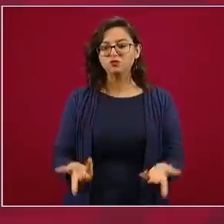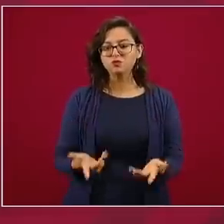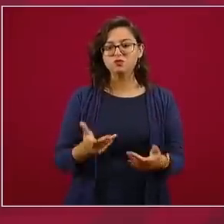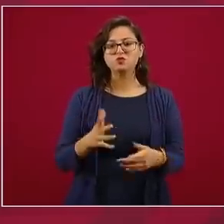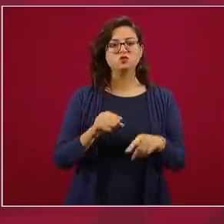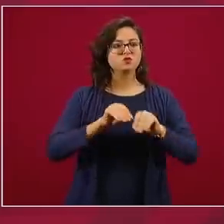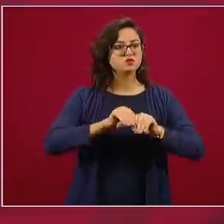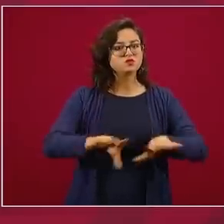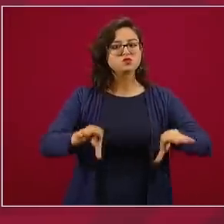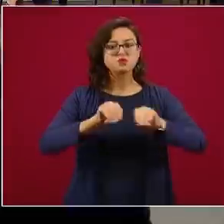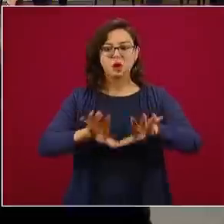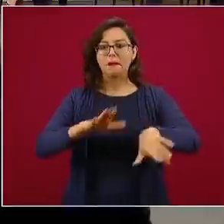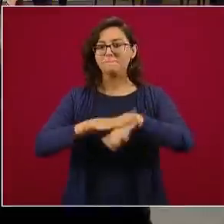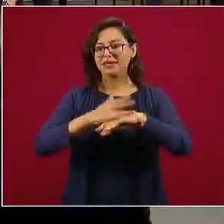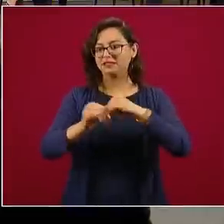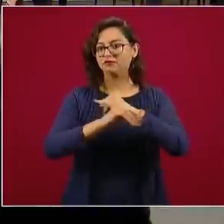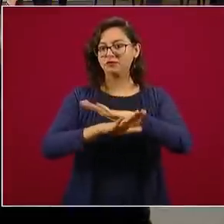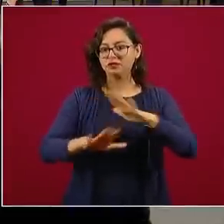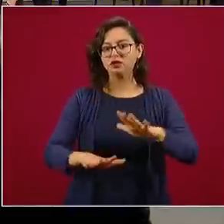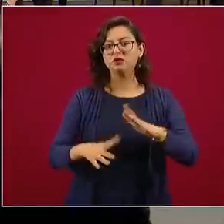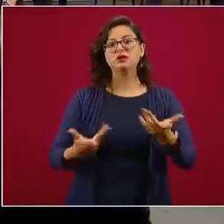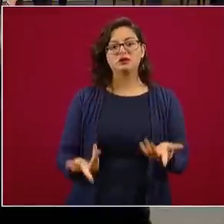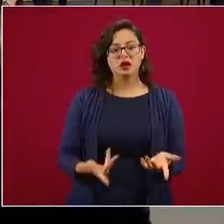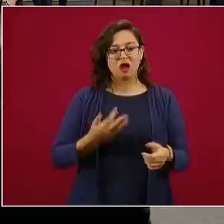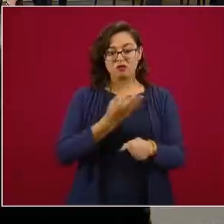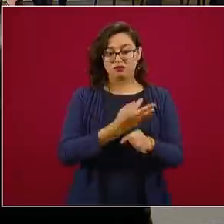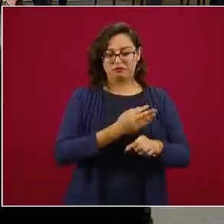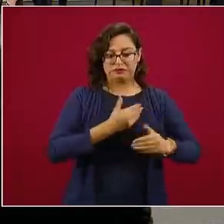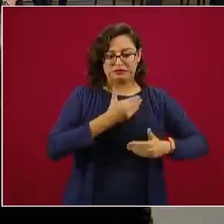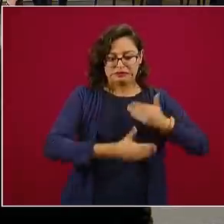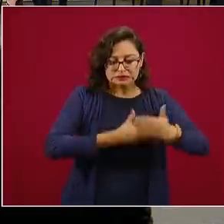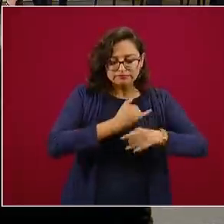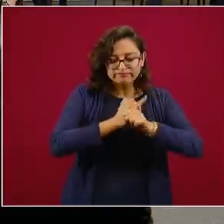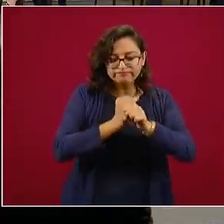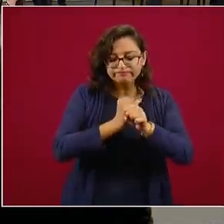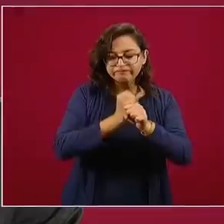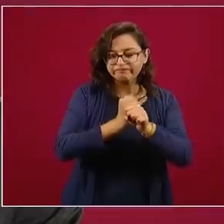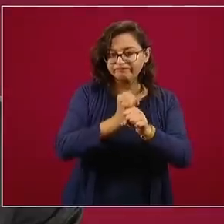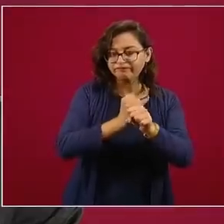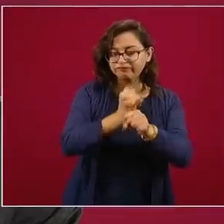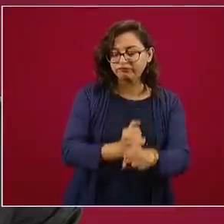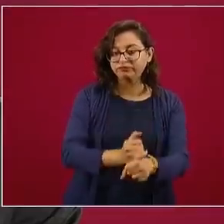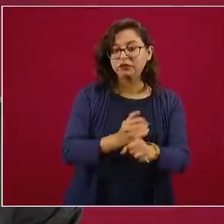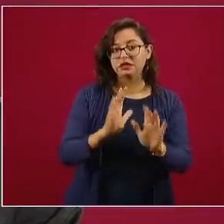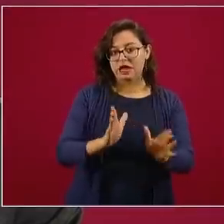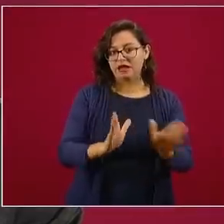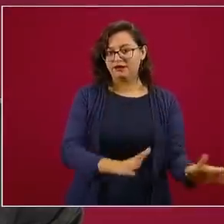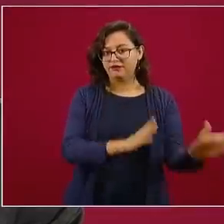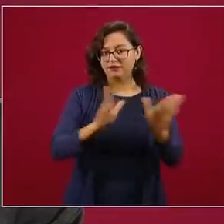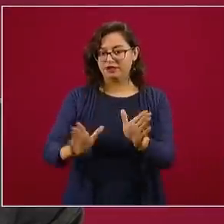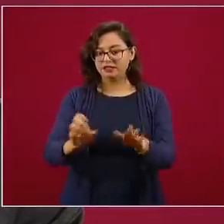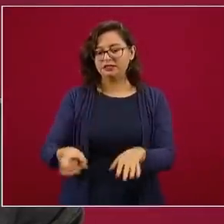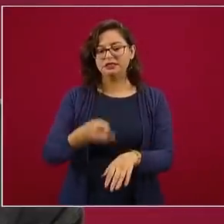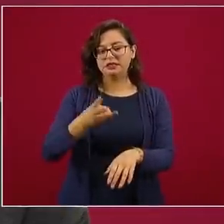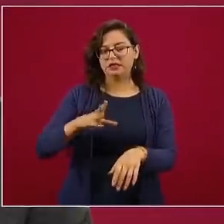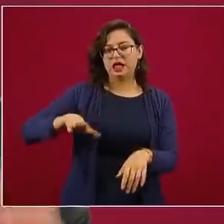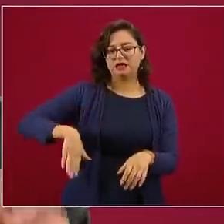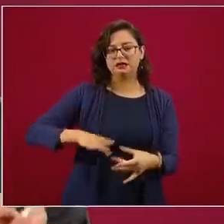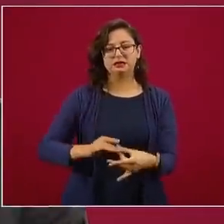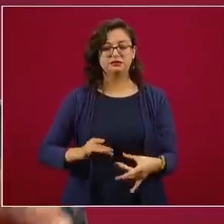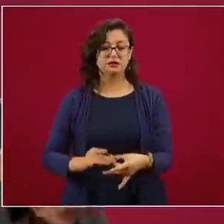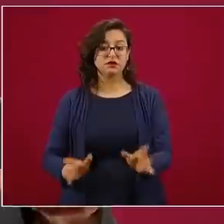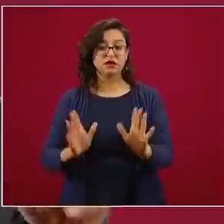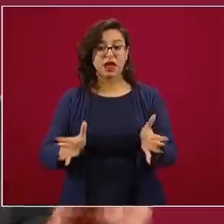los resultados de los estudios de investigación, tanto este que actualmente está en curso en fase 3, que ya fue explicado,